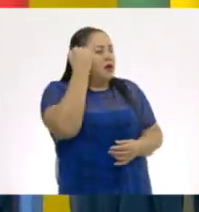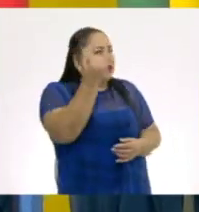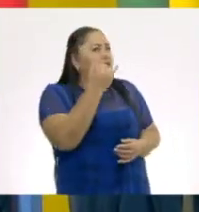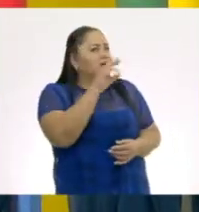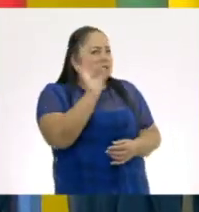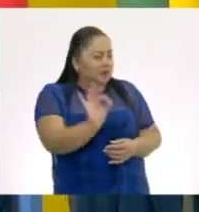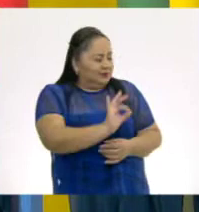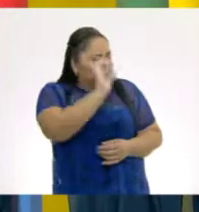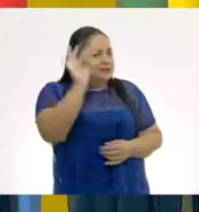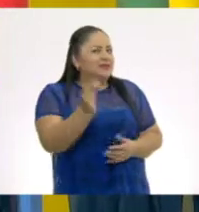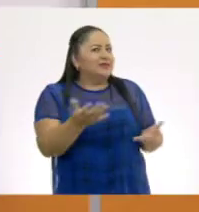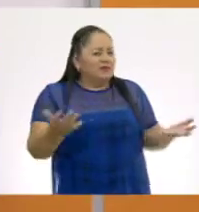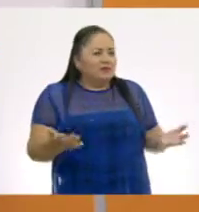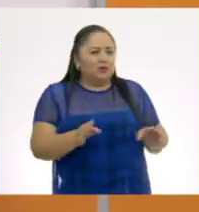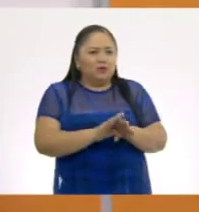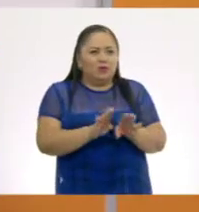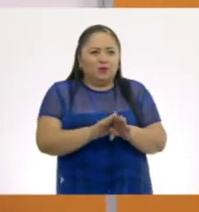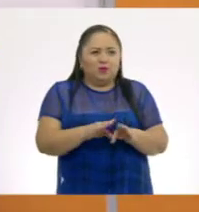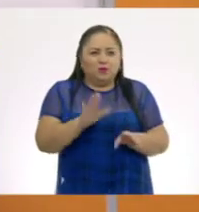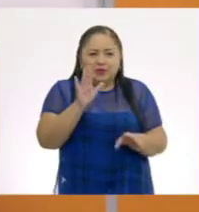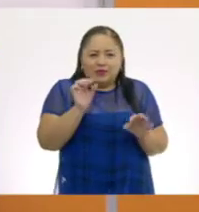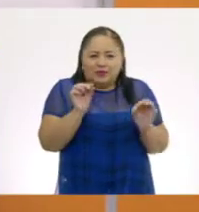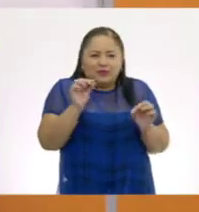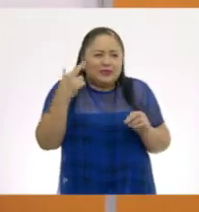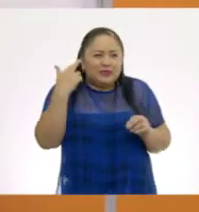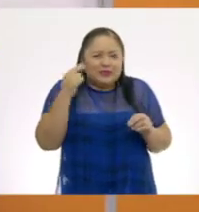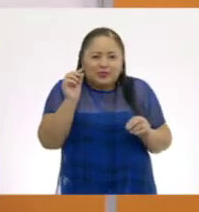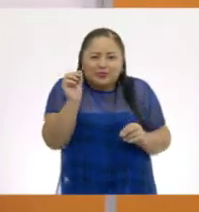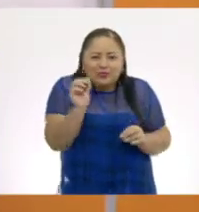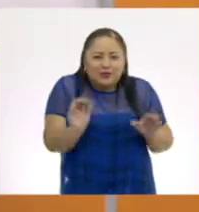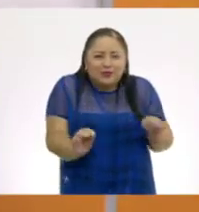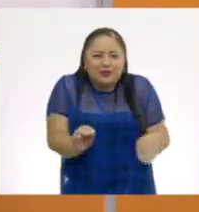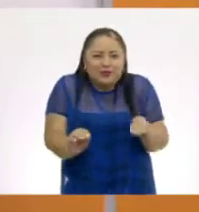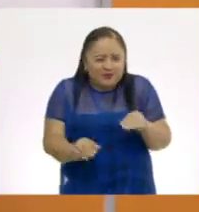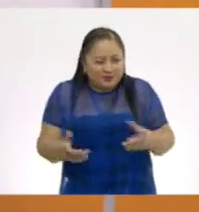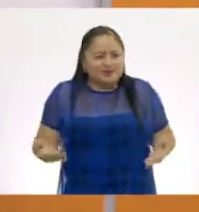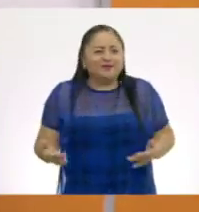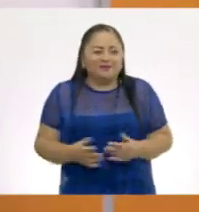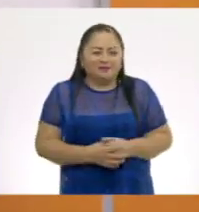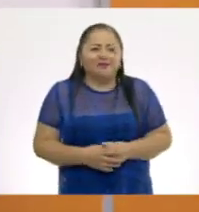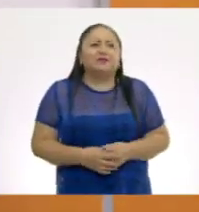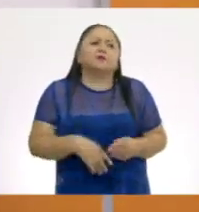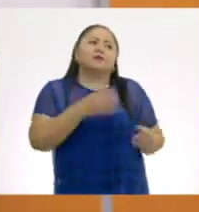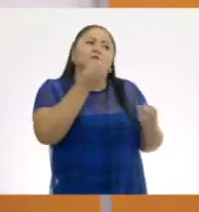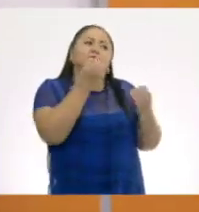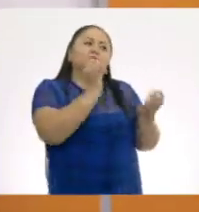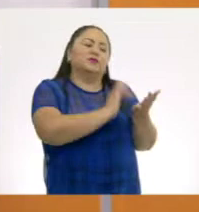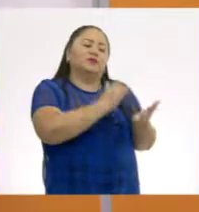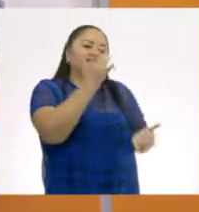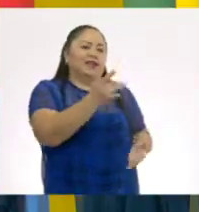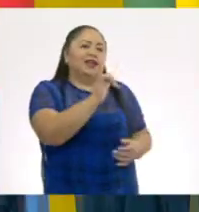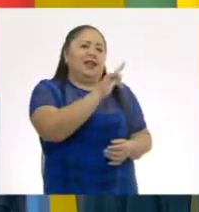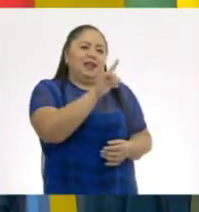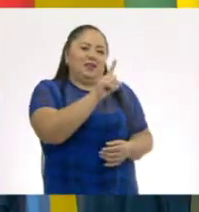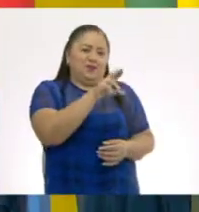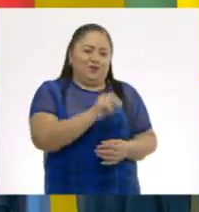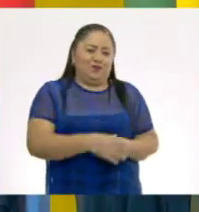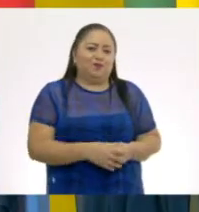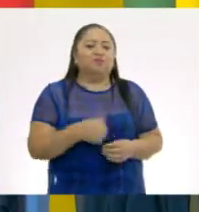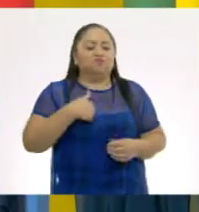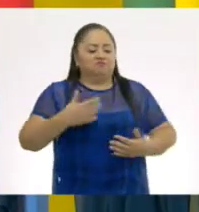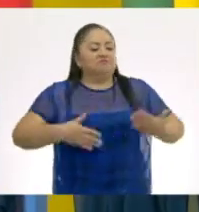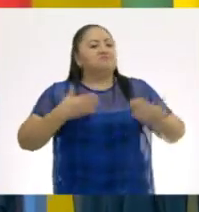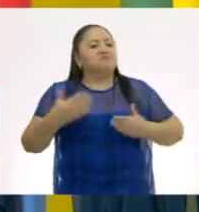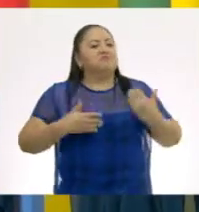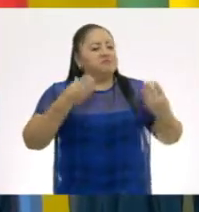un insecto. Sus movimientos deben de ser muy, pero muy pequeños. Muchas gracias, Alejandro. Lo disfruté